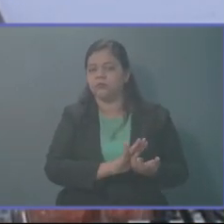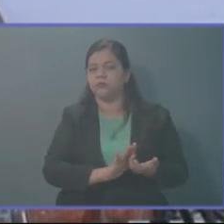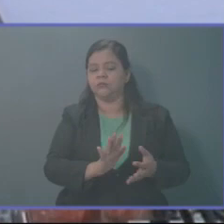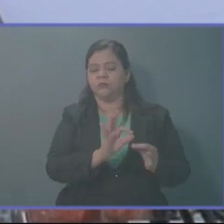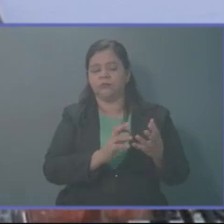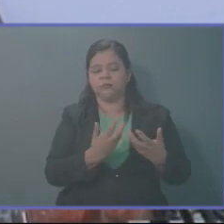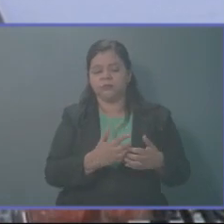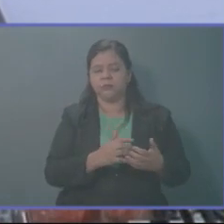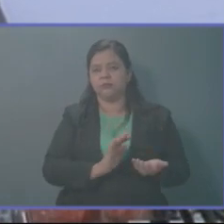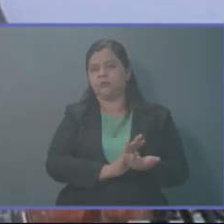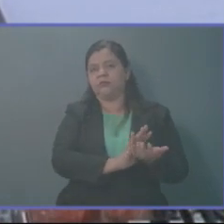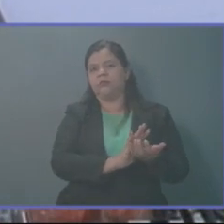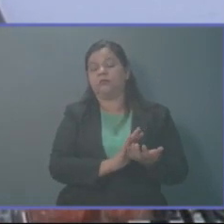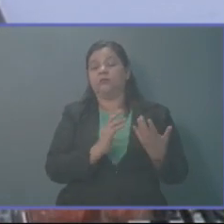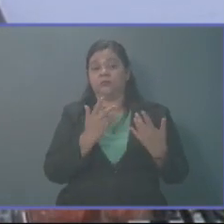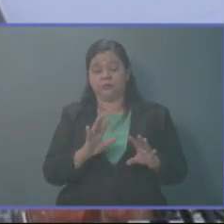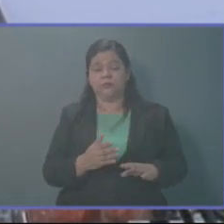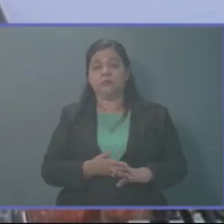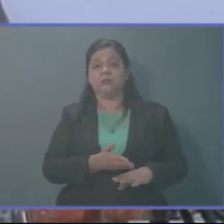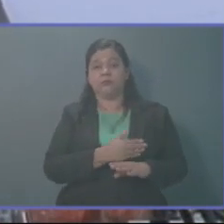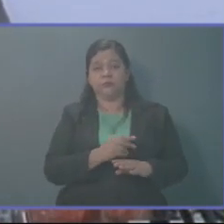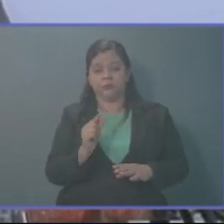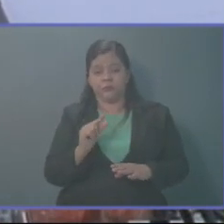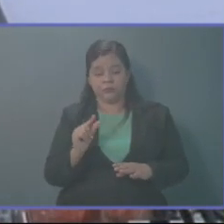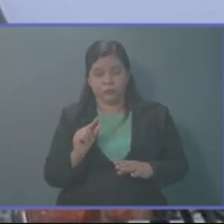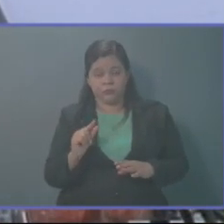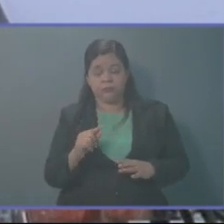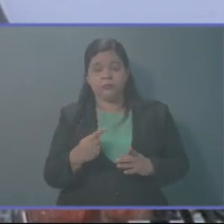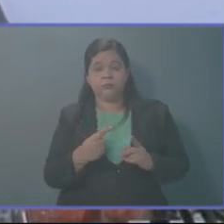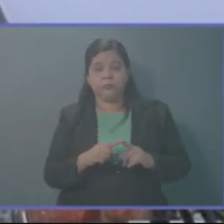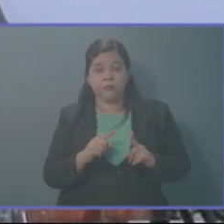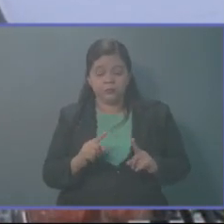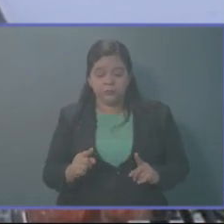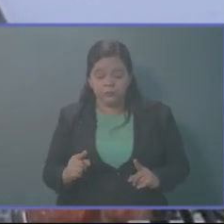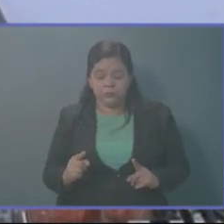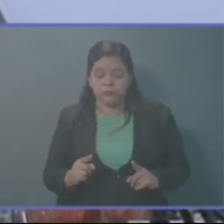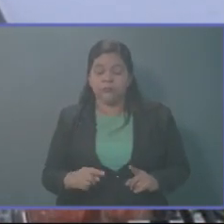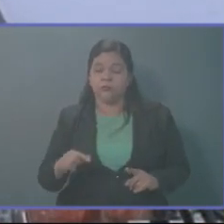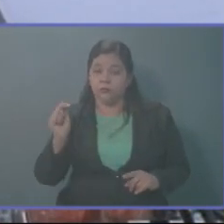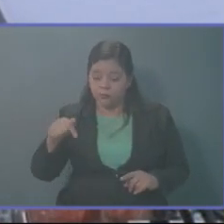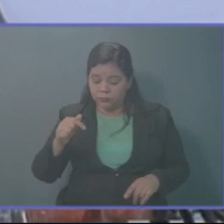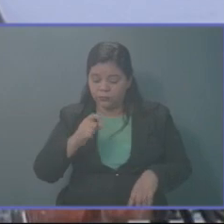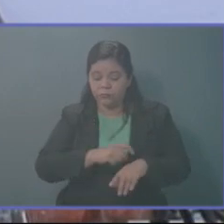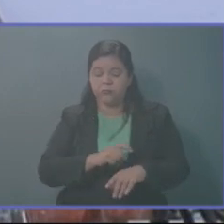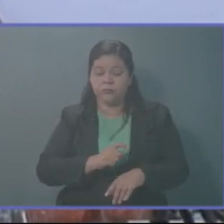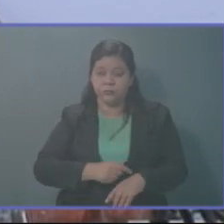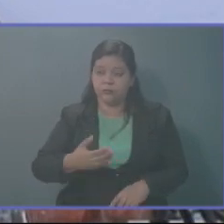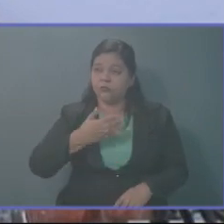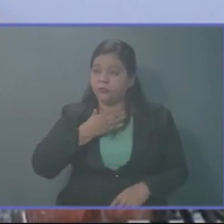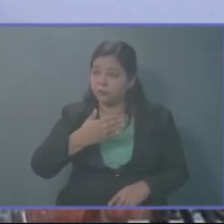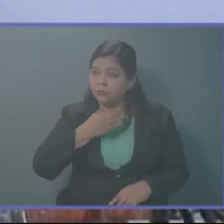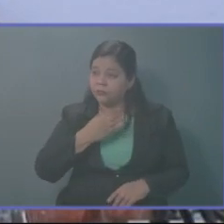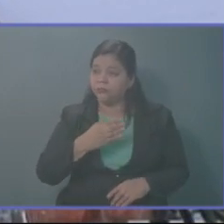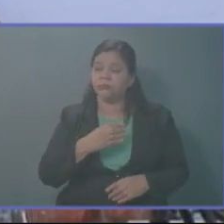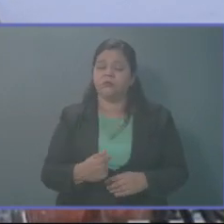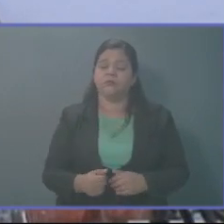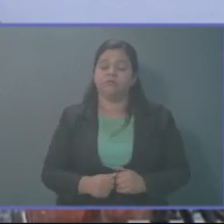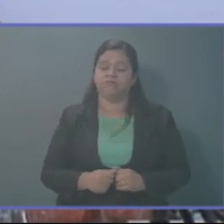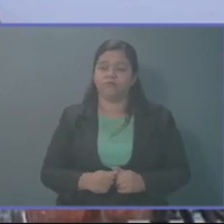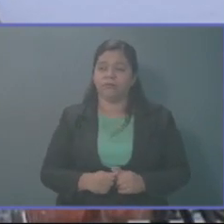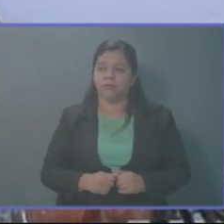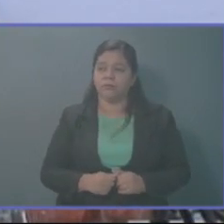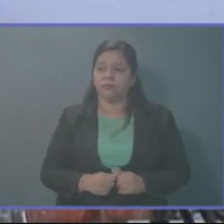algunas empresas que hayan tenido autorización, pero que están pasando momentos muy